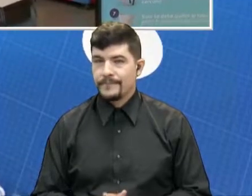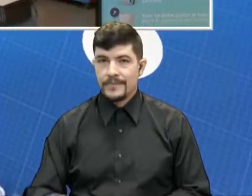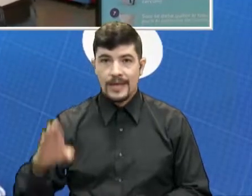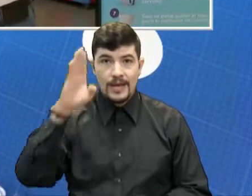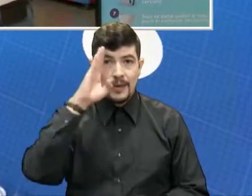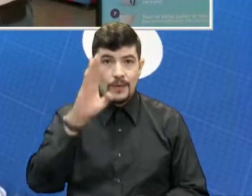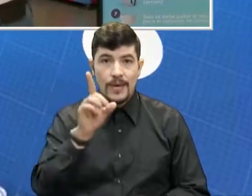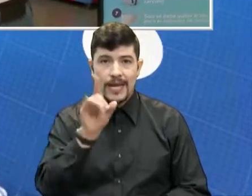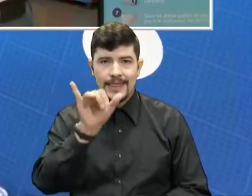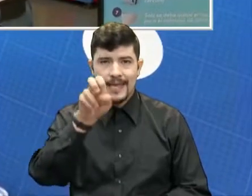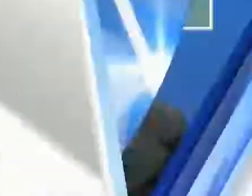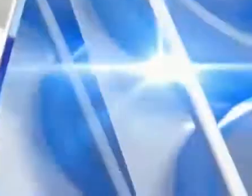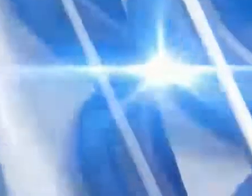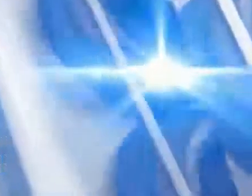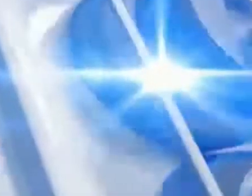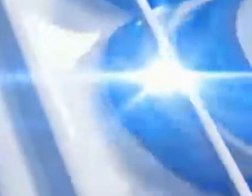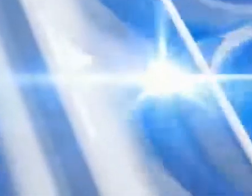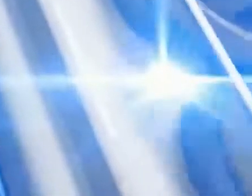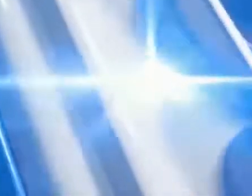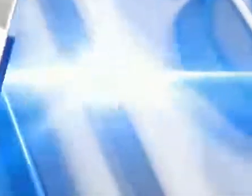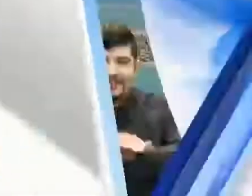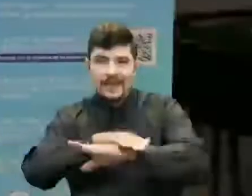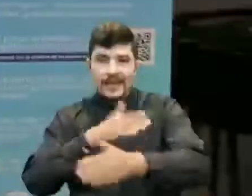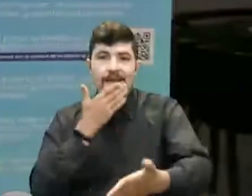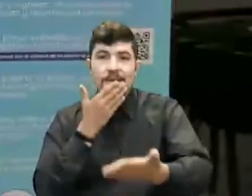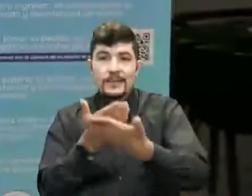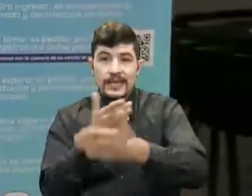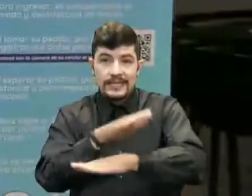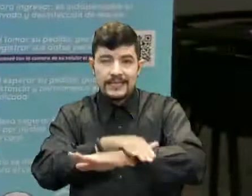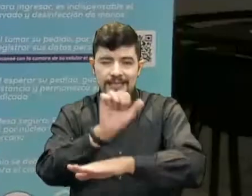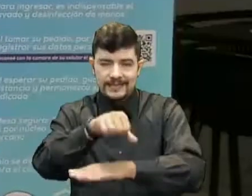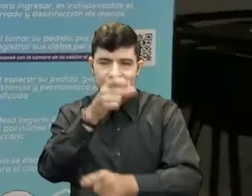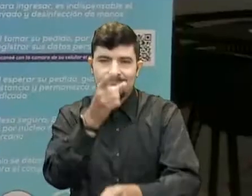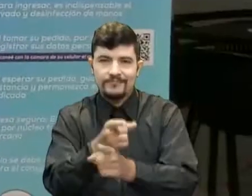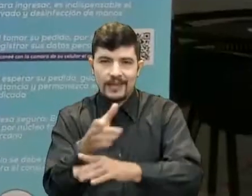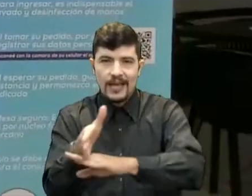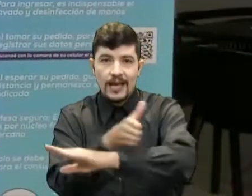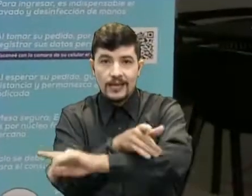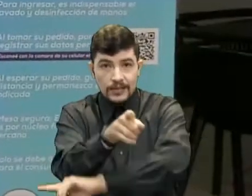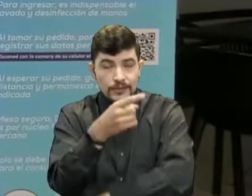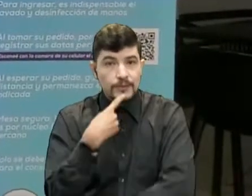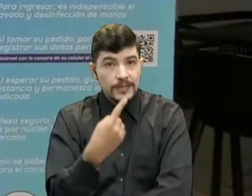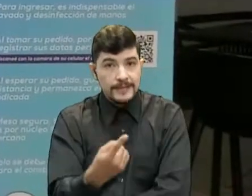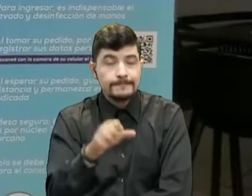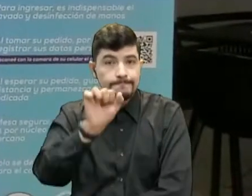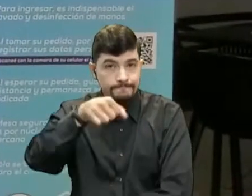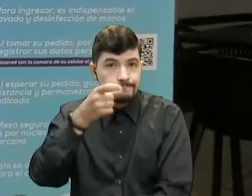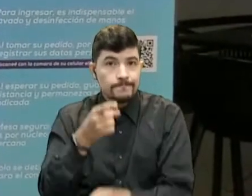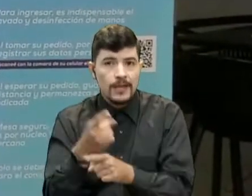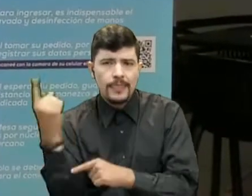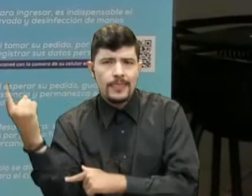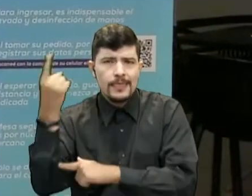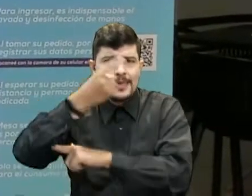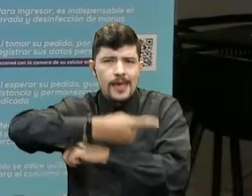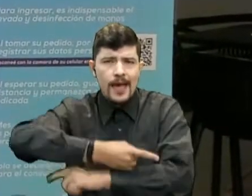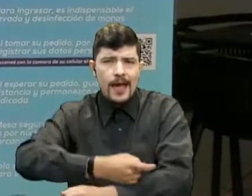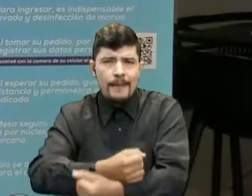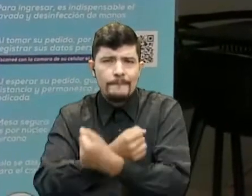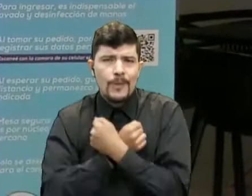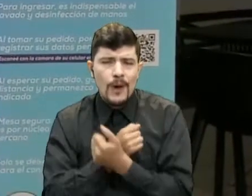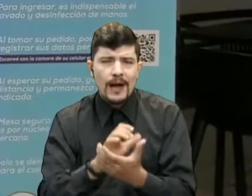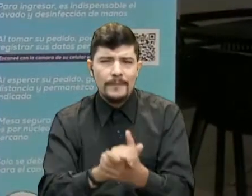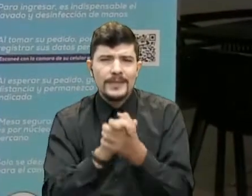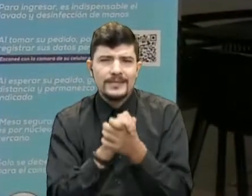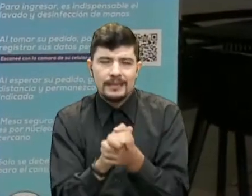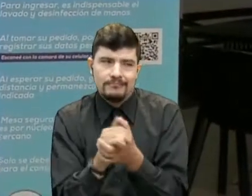Hola Diana, televidentes, muy buenas tardes. Pues usted lo ha dicho, este día de amor y amistad ha sido anormal con lo que nos